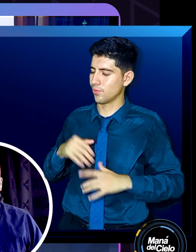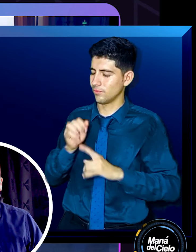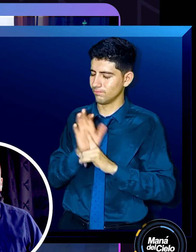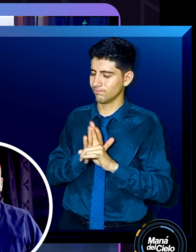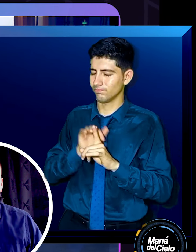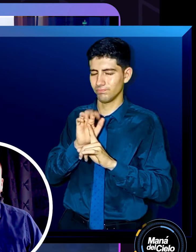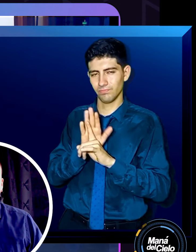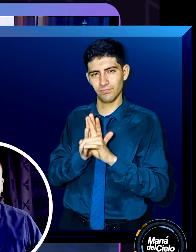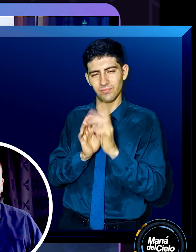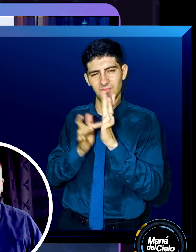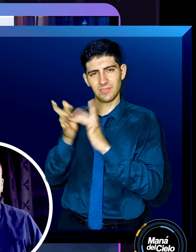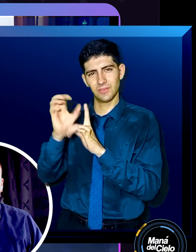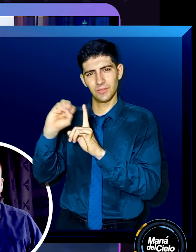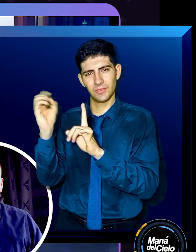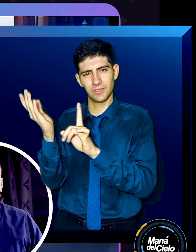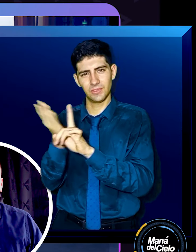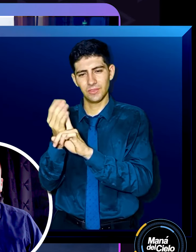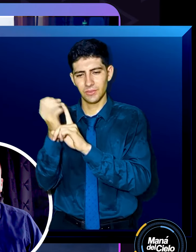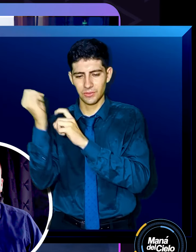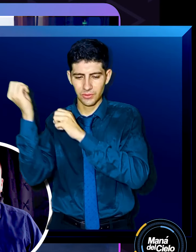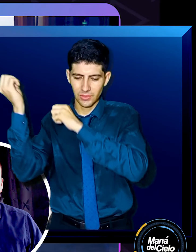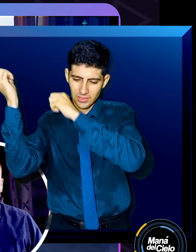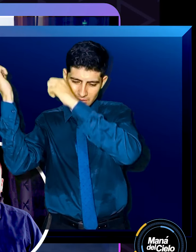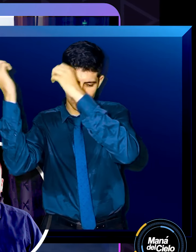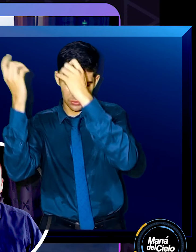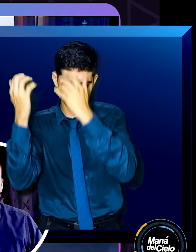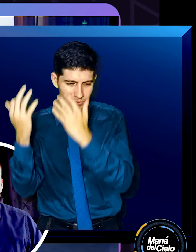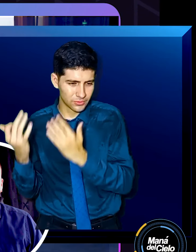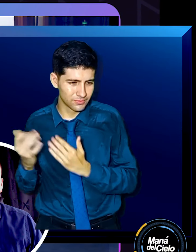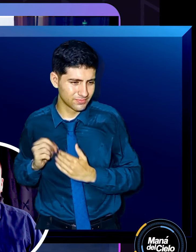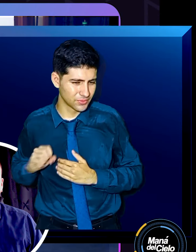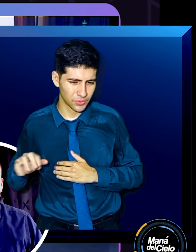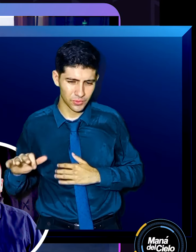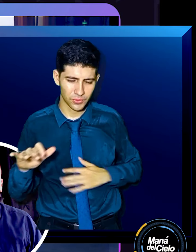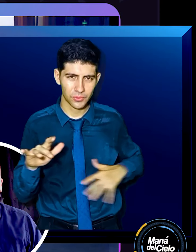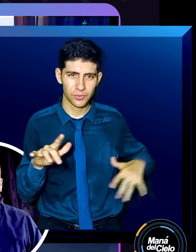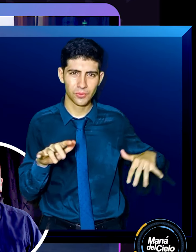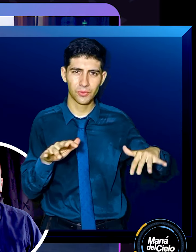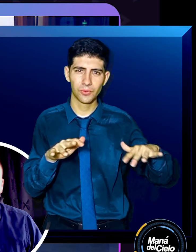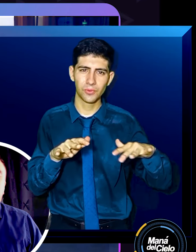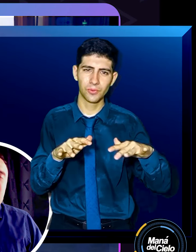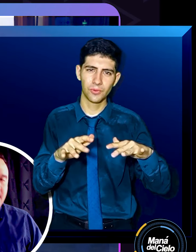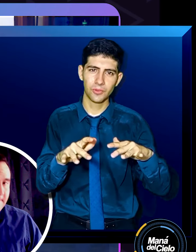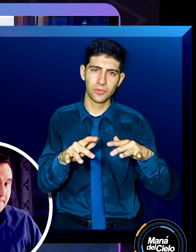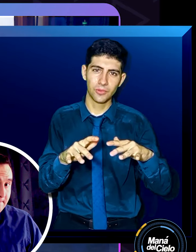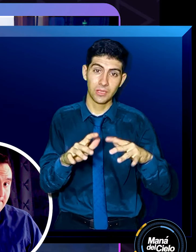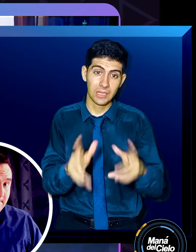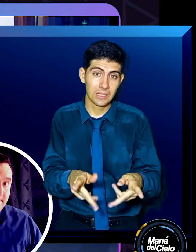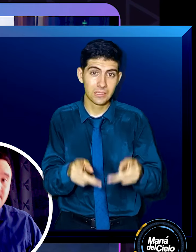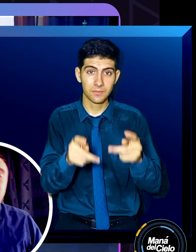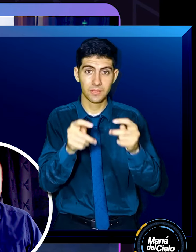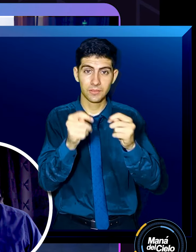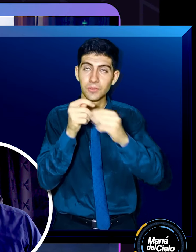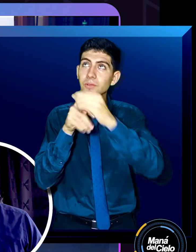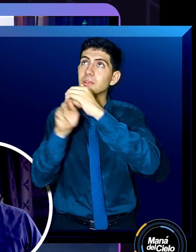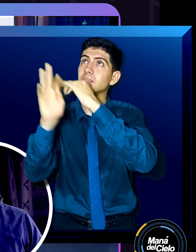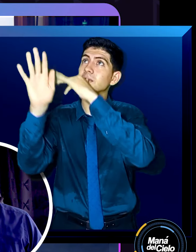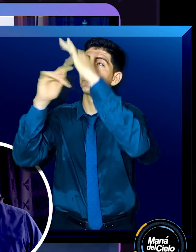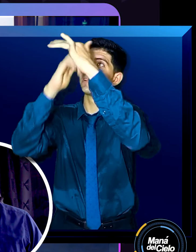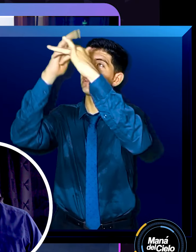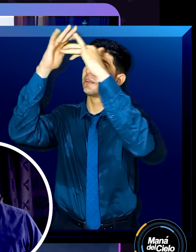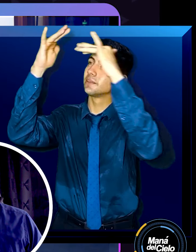está brotando. Él nos invitó a un reino donde hay un río que sacia el